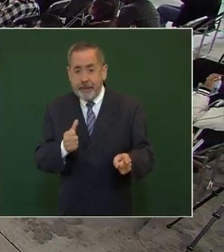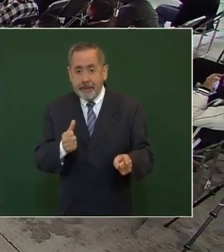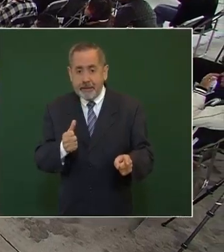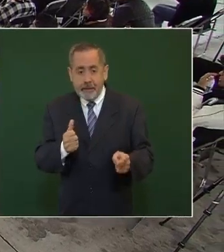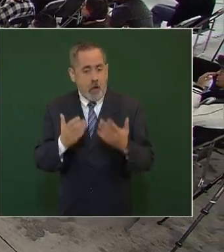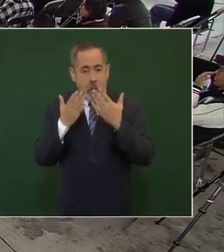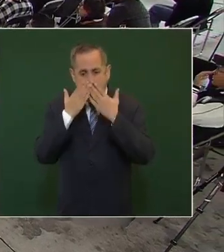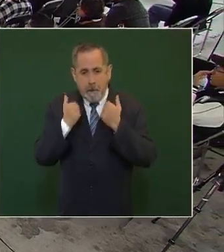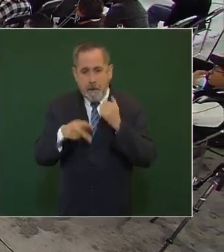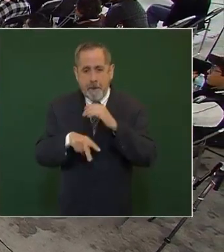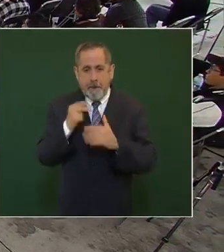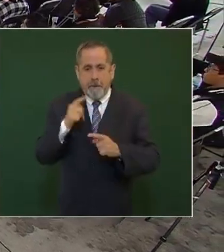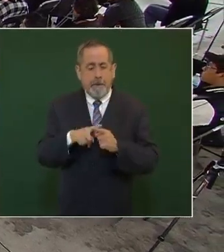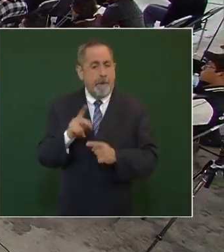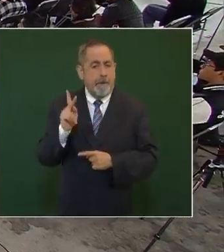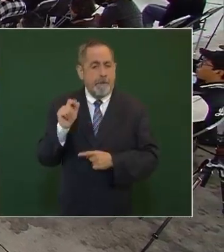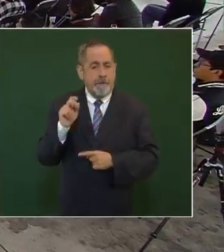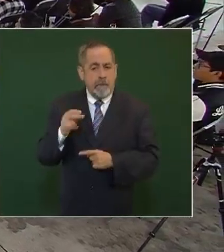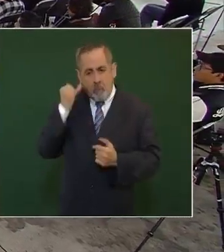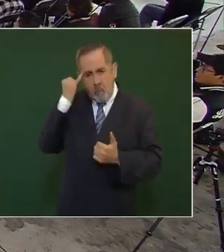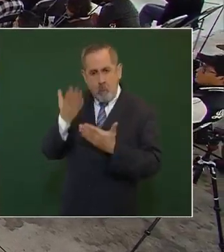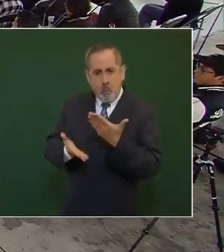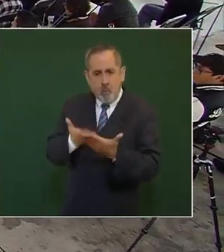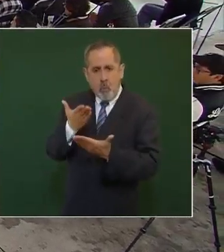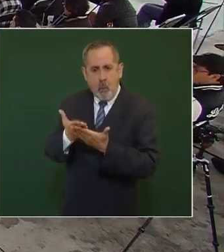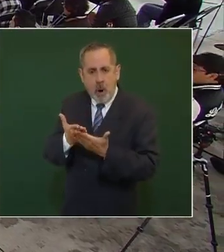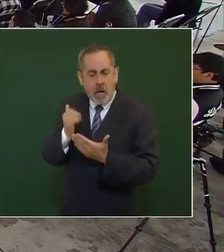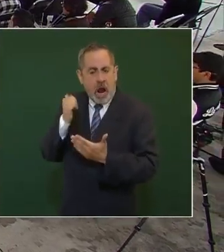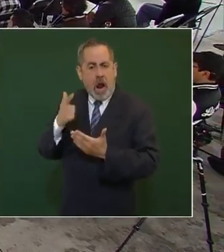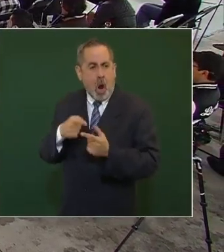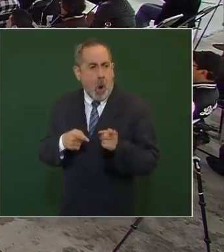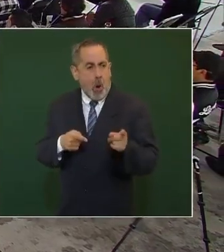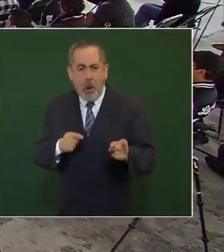no tienen una propuesta